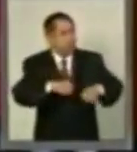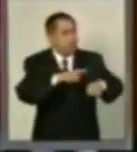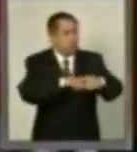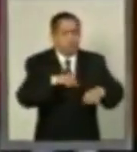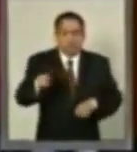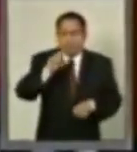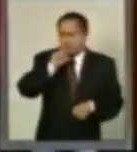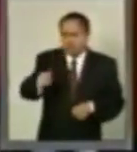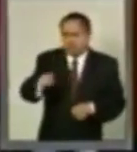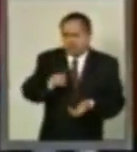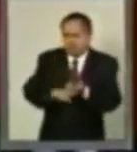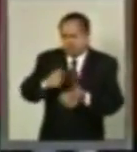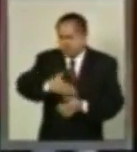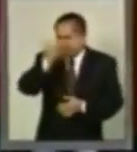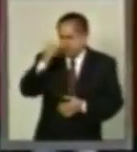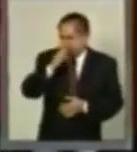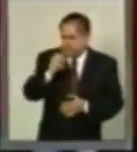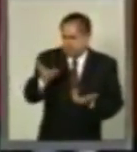las capacidades para hacerlo.